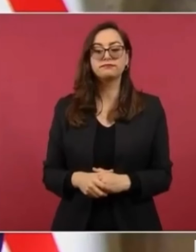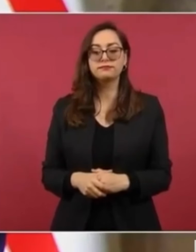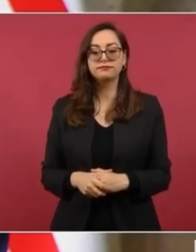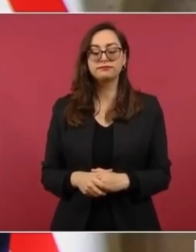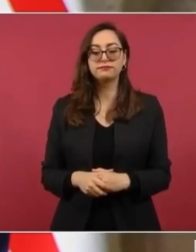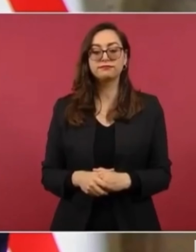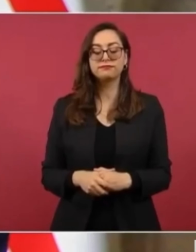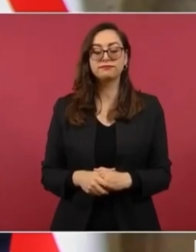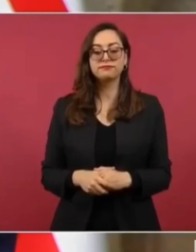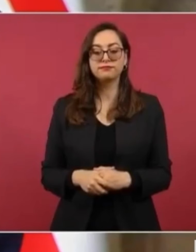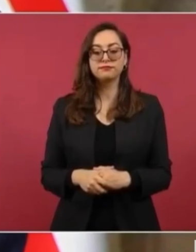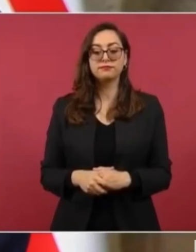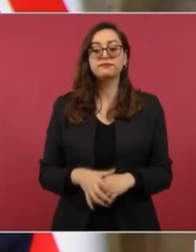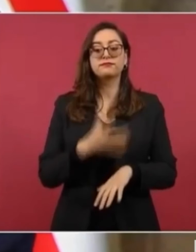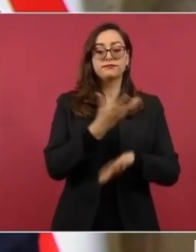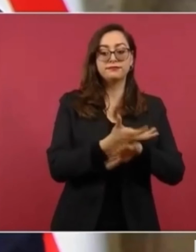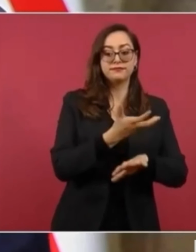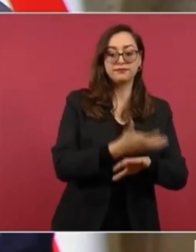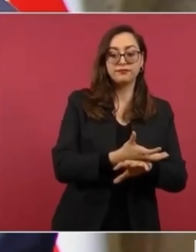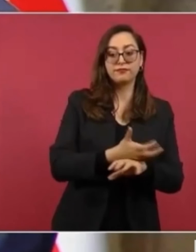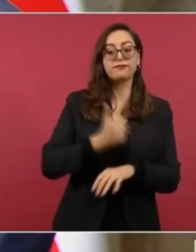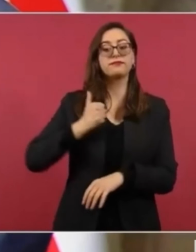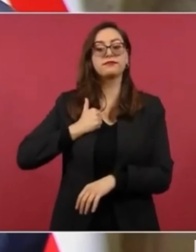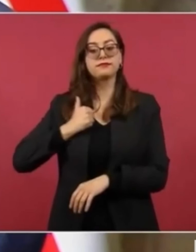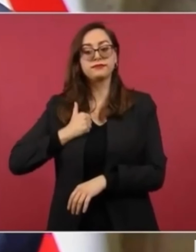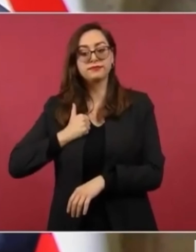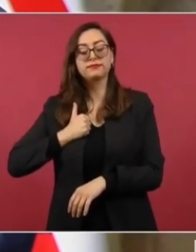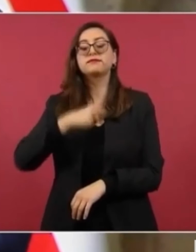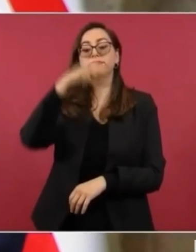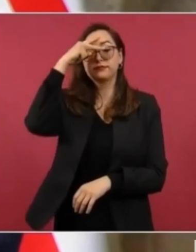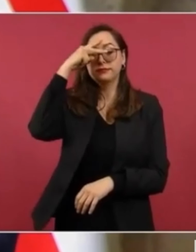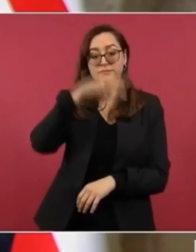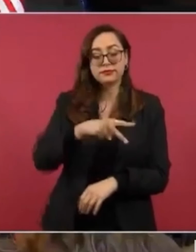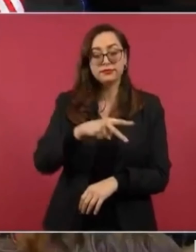Estados Unidos, Canadá y México